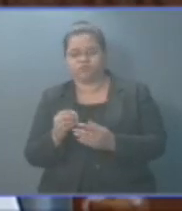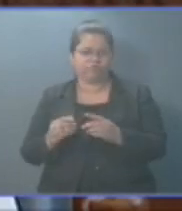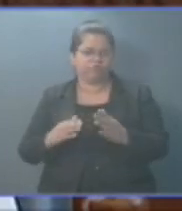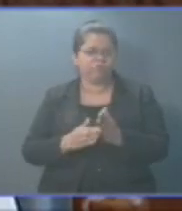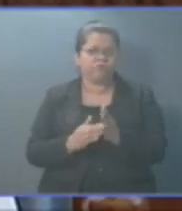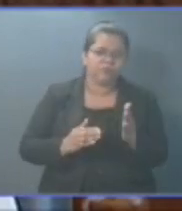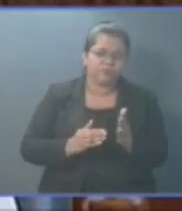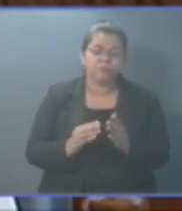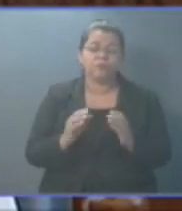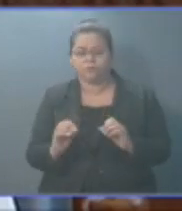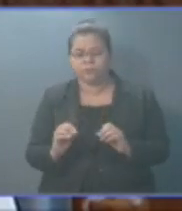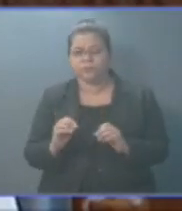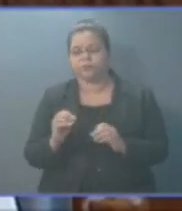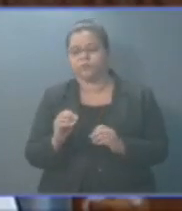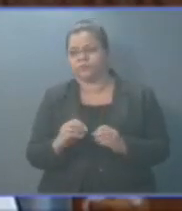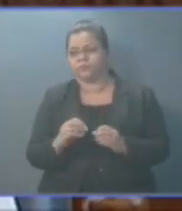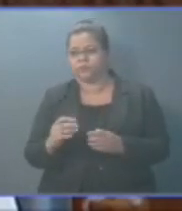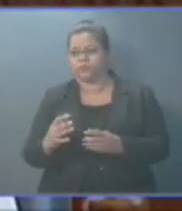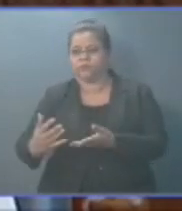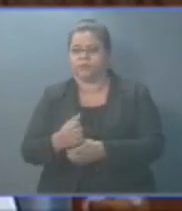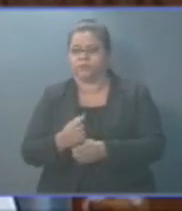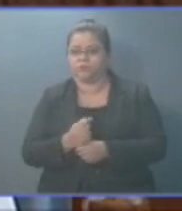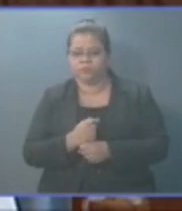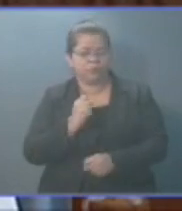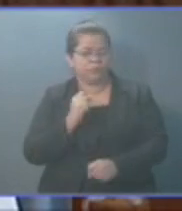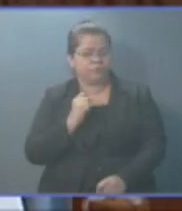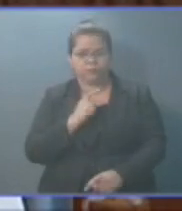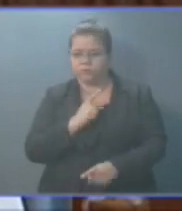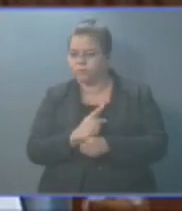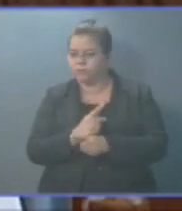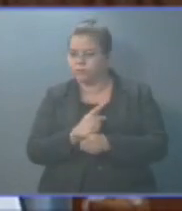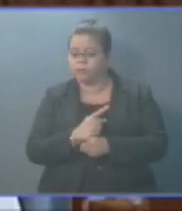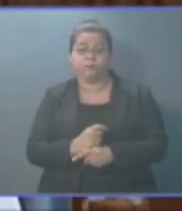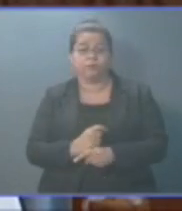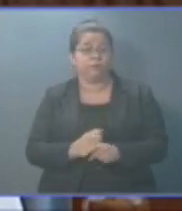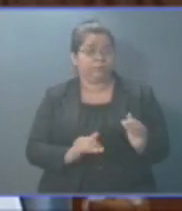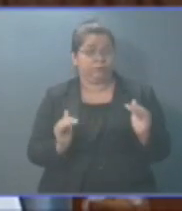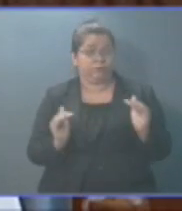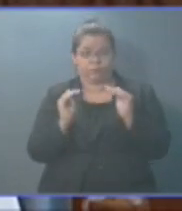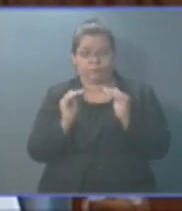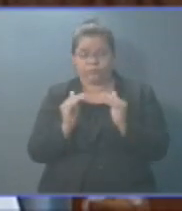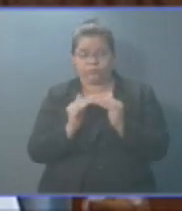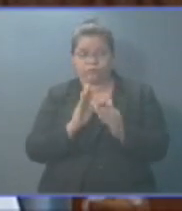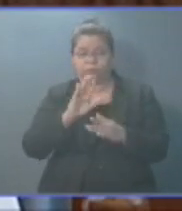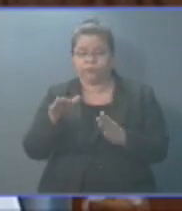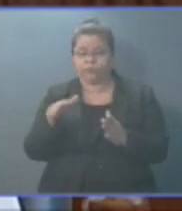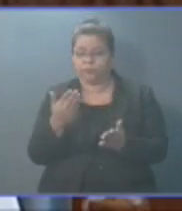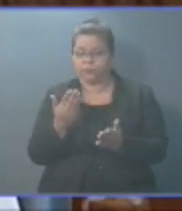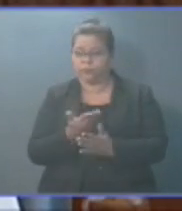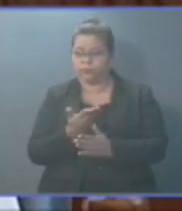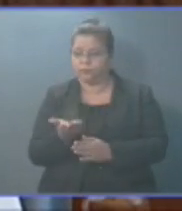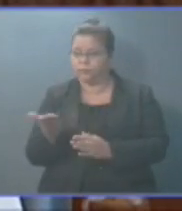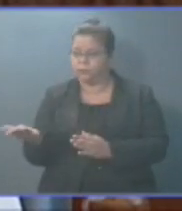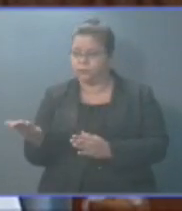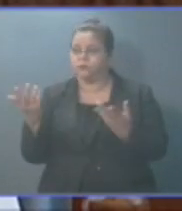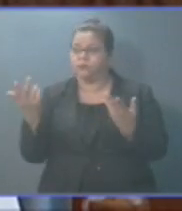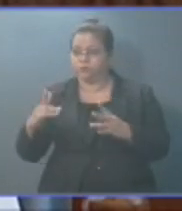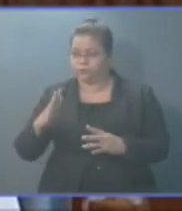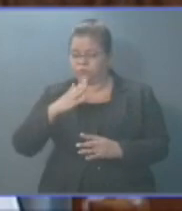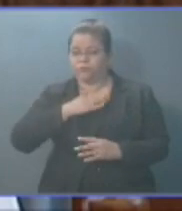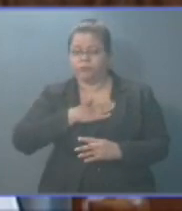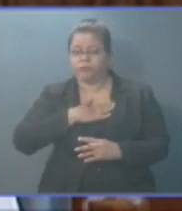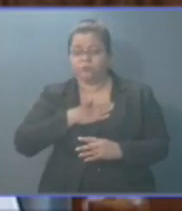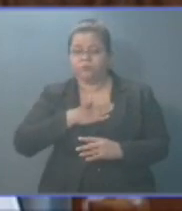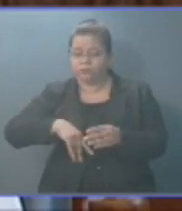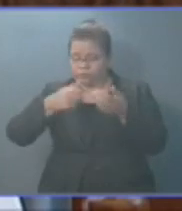y apropiación indebida. Asimismo, los recursos obtenidos una vez aprobado